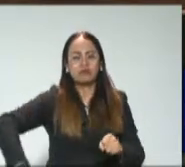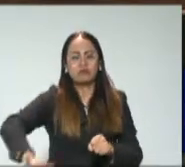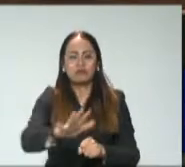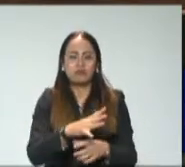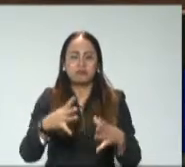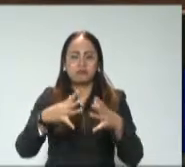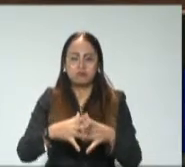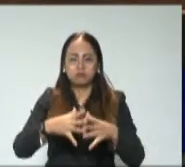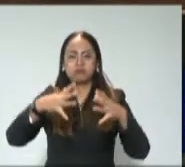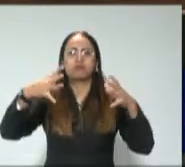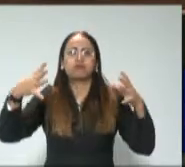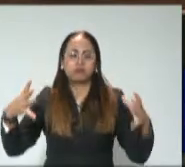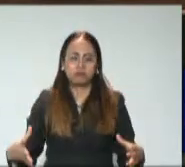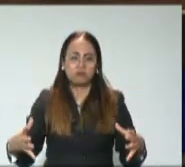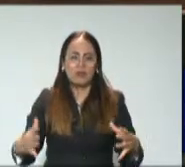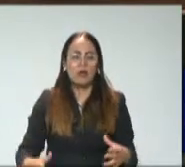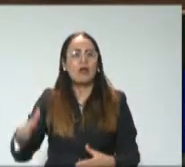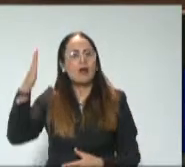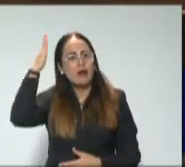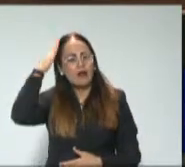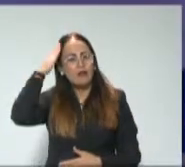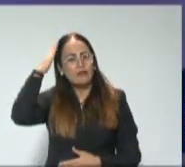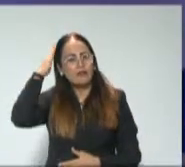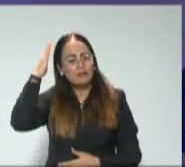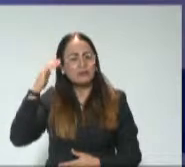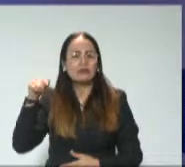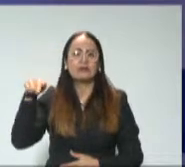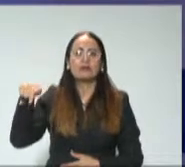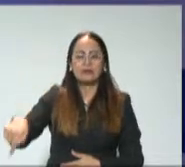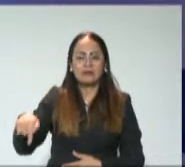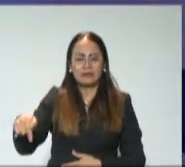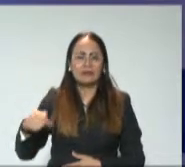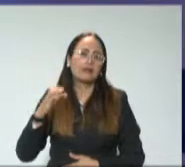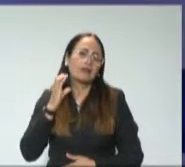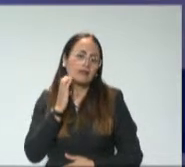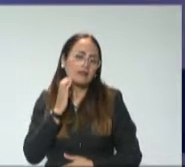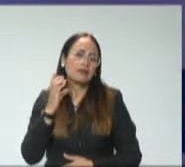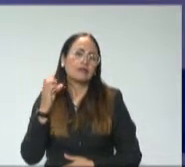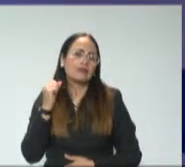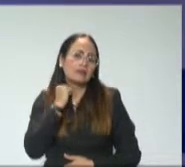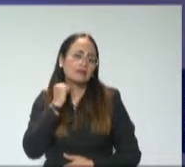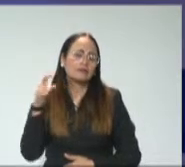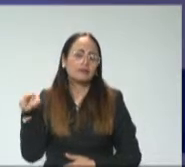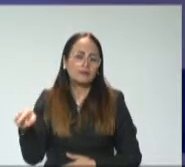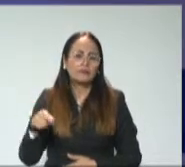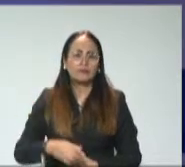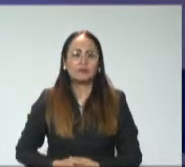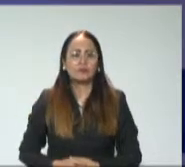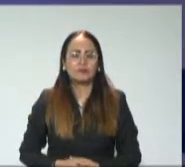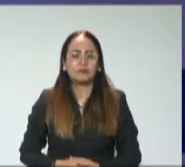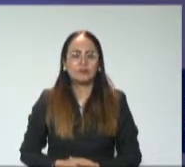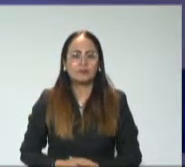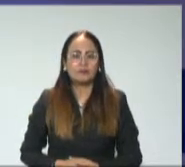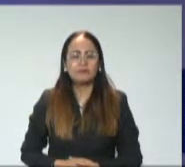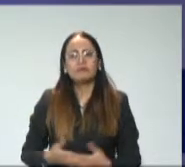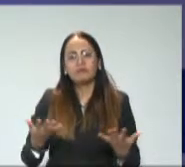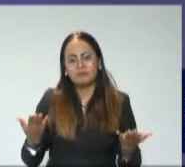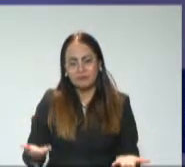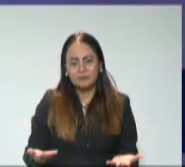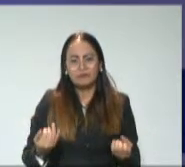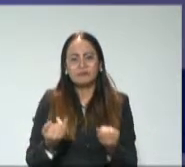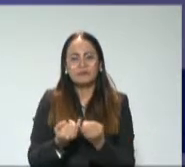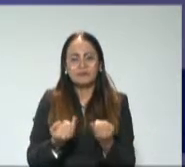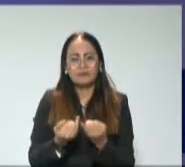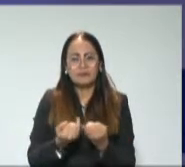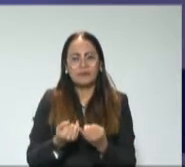que es justamente la que encabeza El Ejecutivo Federal en tanto jefe del Gobierno Federal y no por supuesto en su